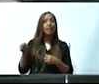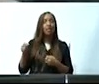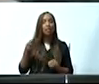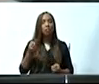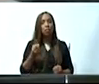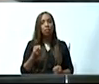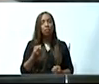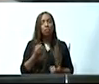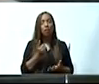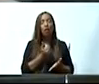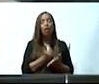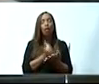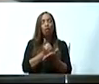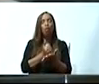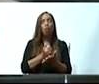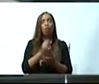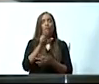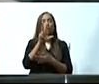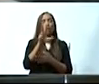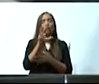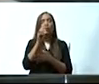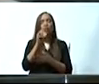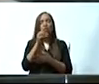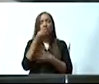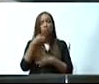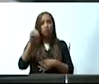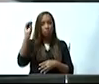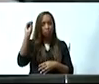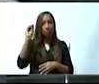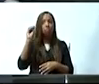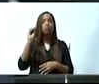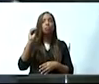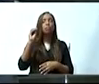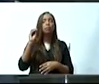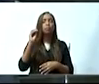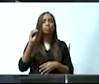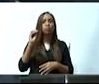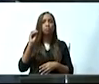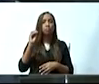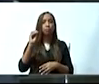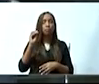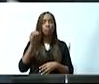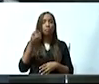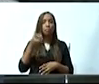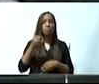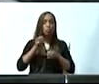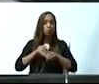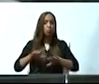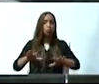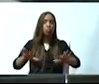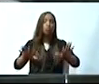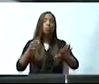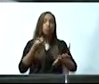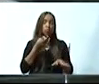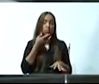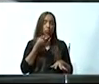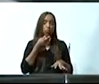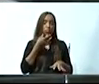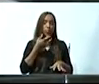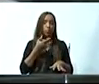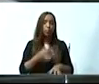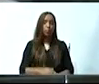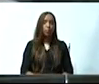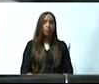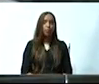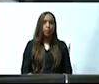nacional y ha logrado también propiciar que el sector privado dedicado a la generación energética